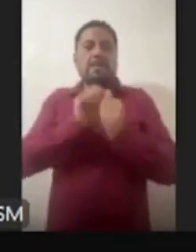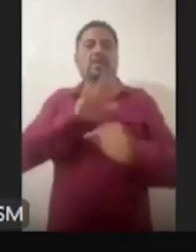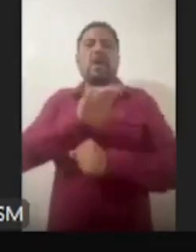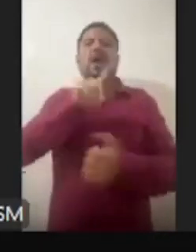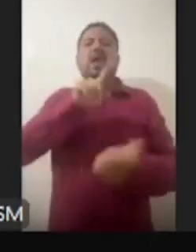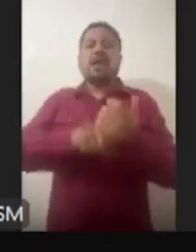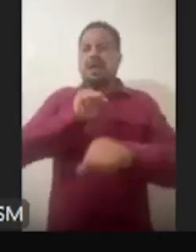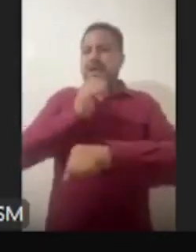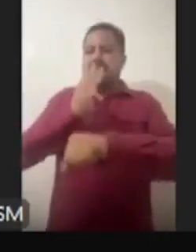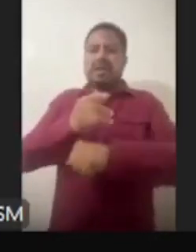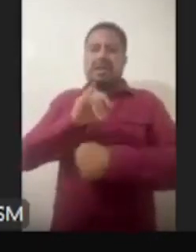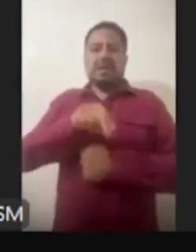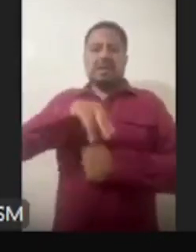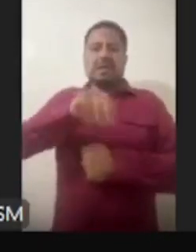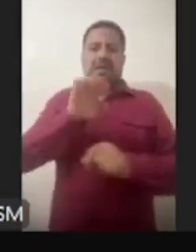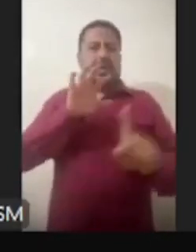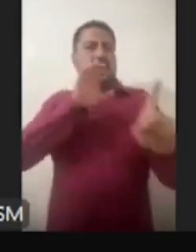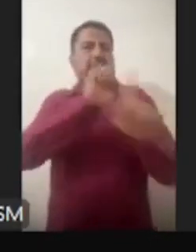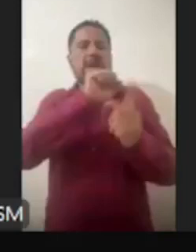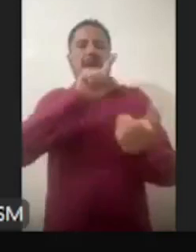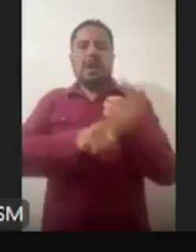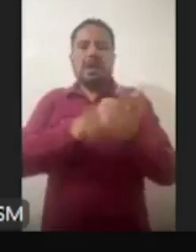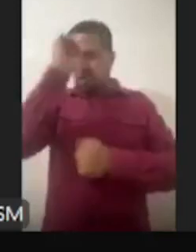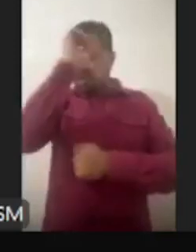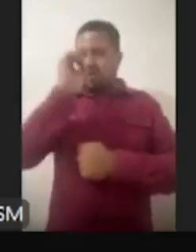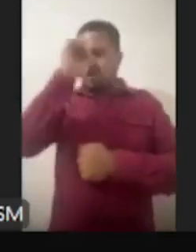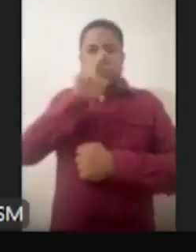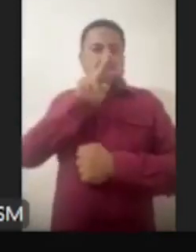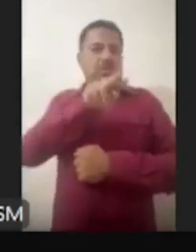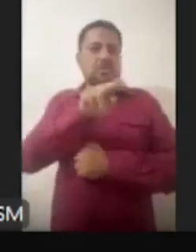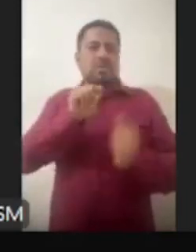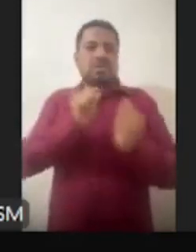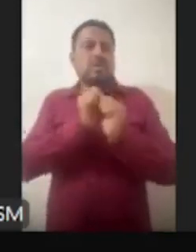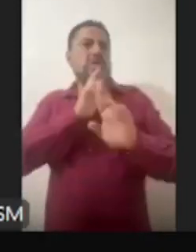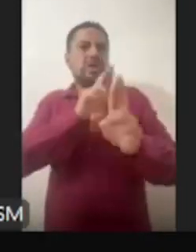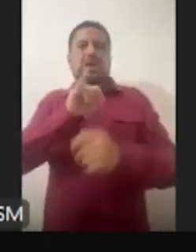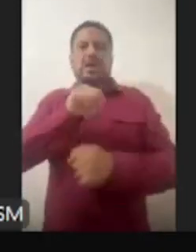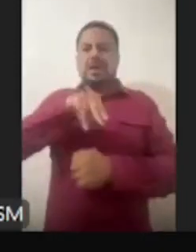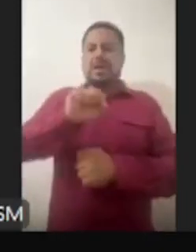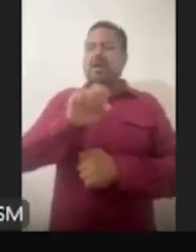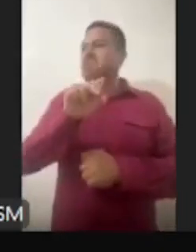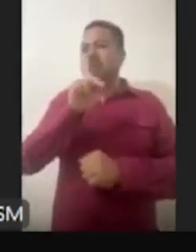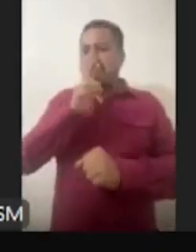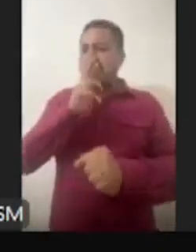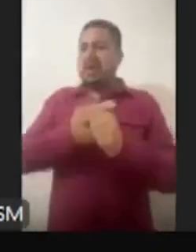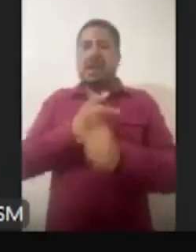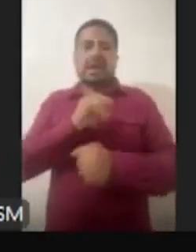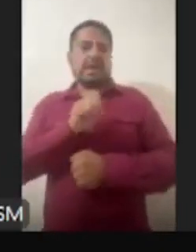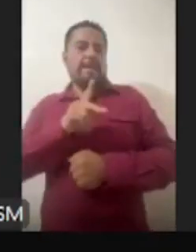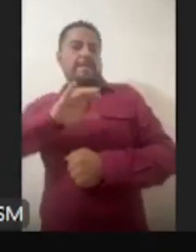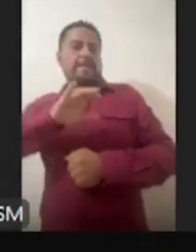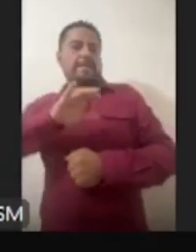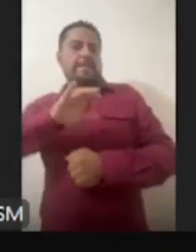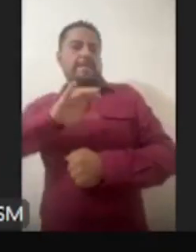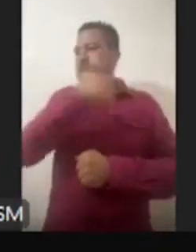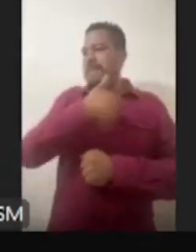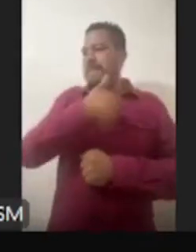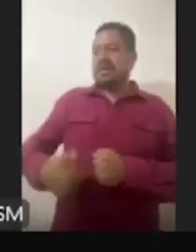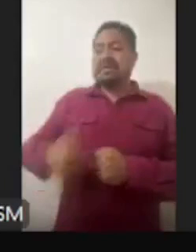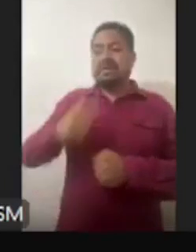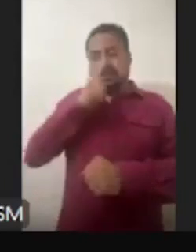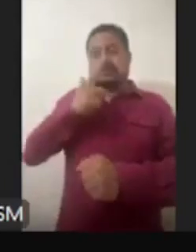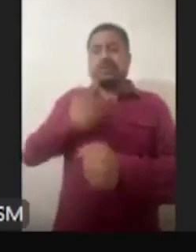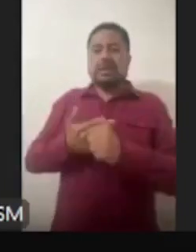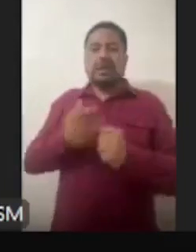y los alcances respecto a la observancia de las resoluciones del INE no es competencia del IEPC, cuya presidenta es la autoridad responsable en el particular